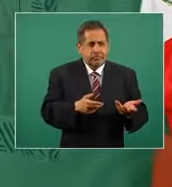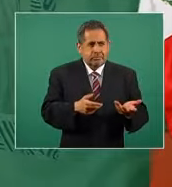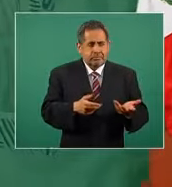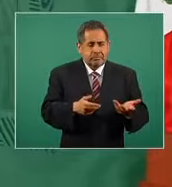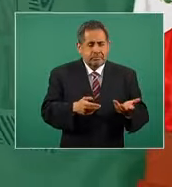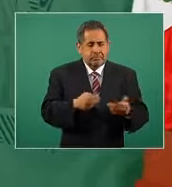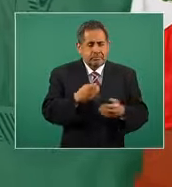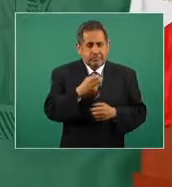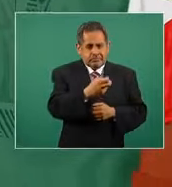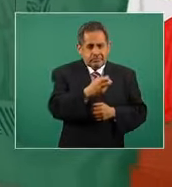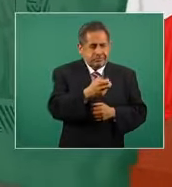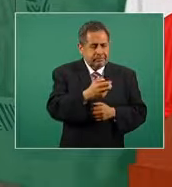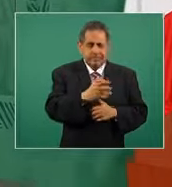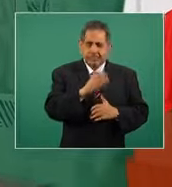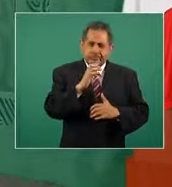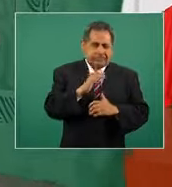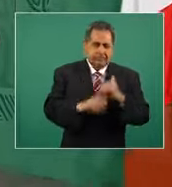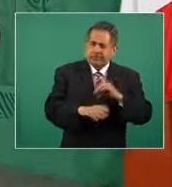Eso ya no